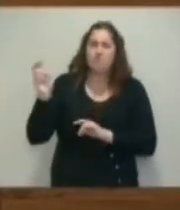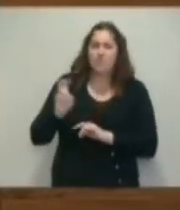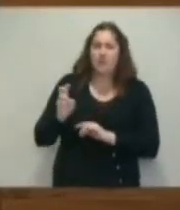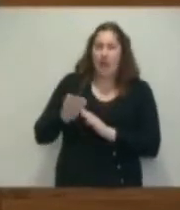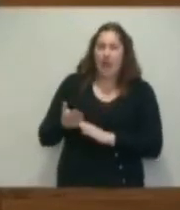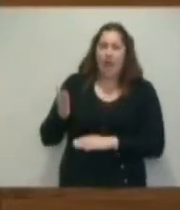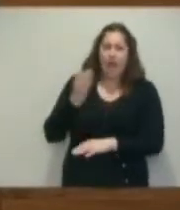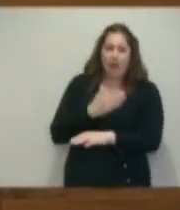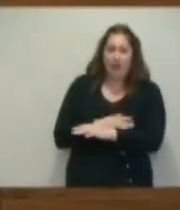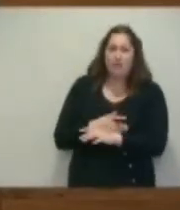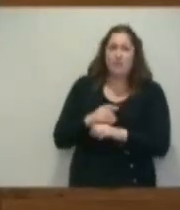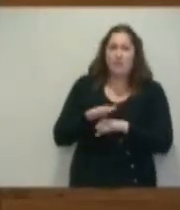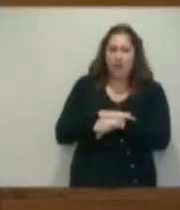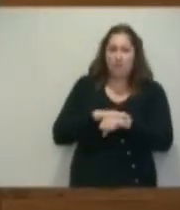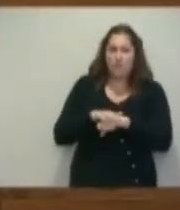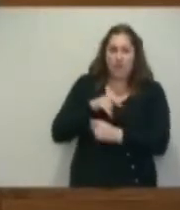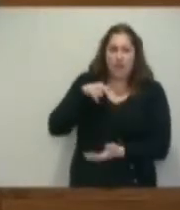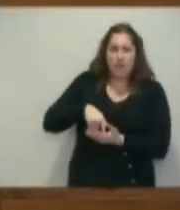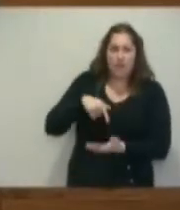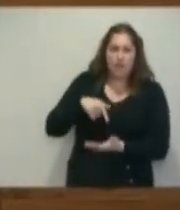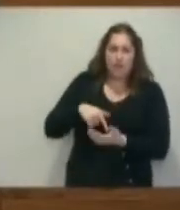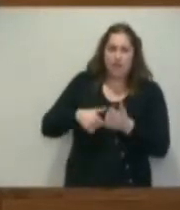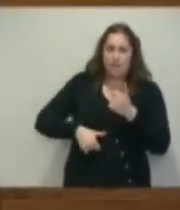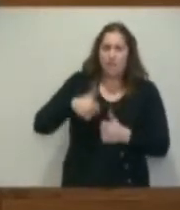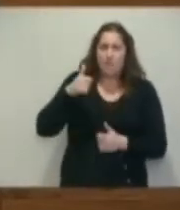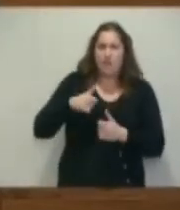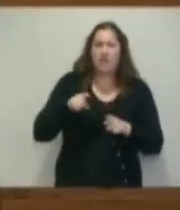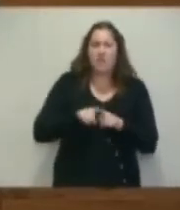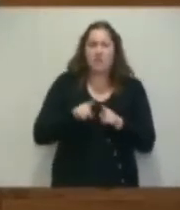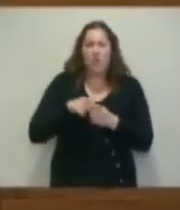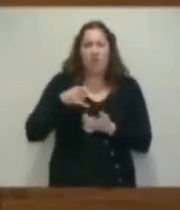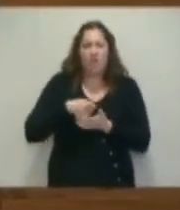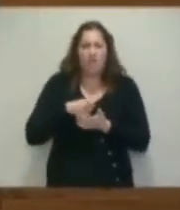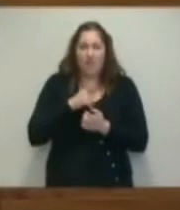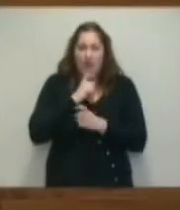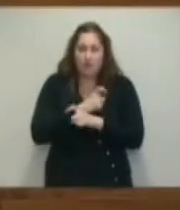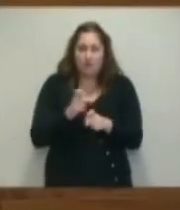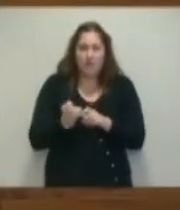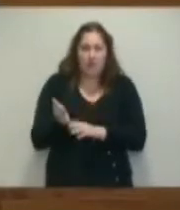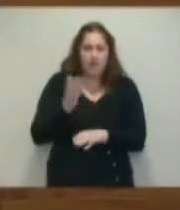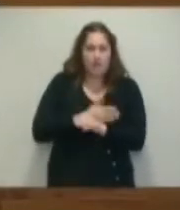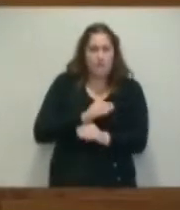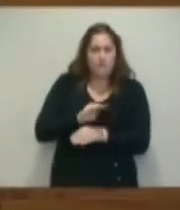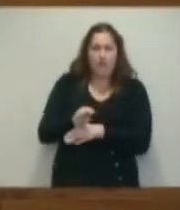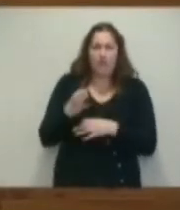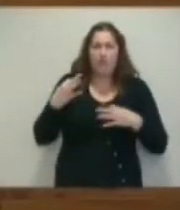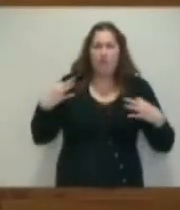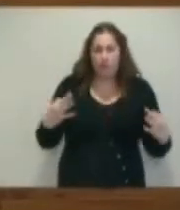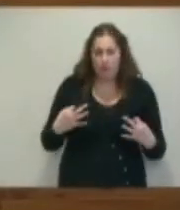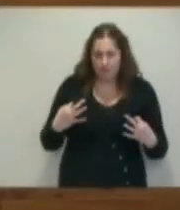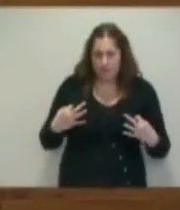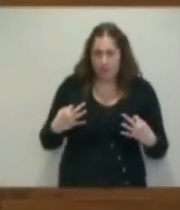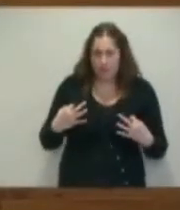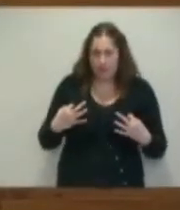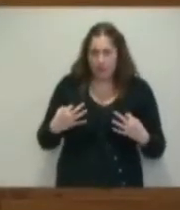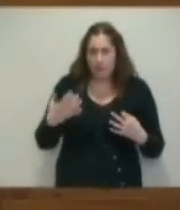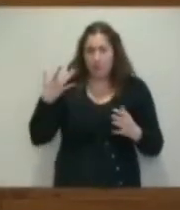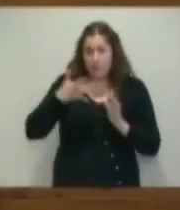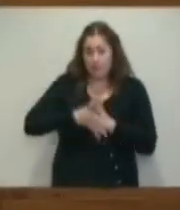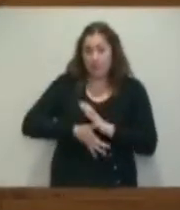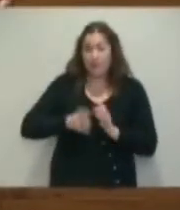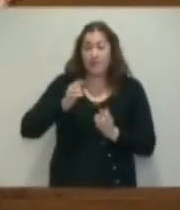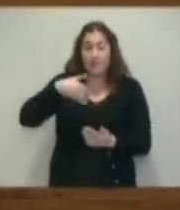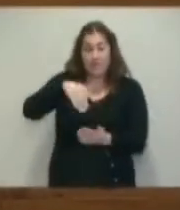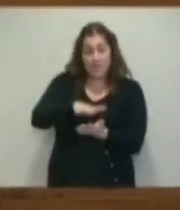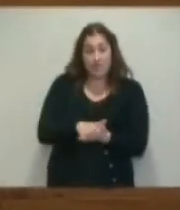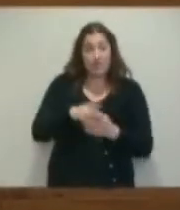audiencia a la Administración para alegaciones y subsanación de las posibles deficiencias apreciadas. No les digo la tramitación de la ejecución de esta sentencia,